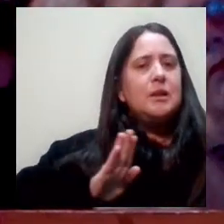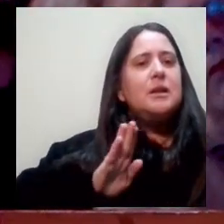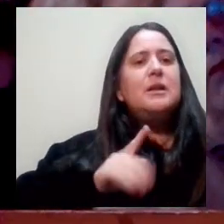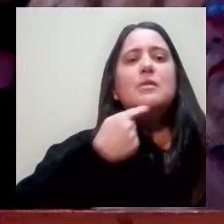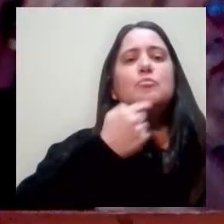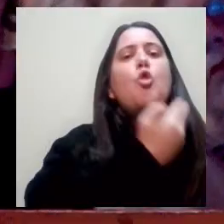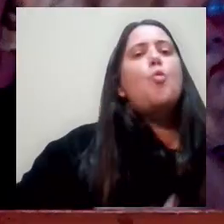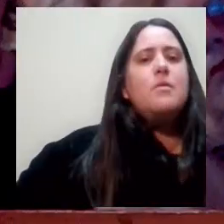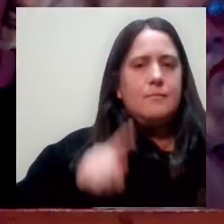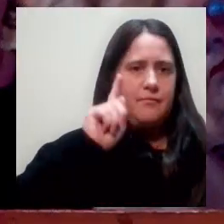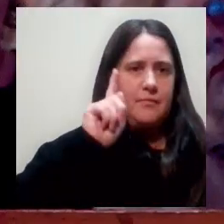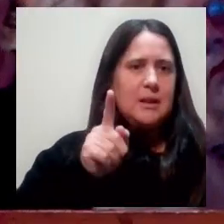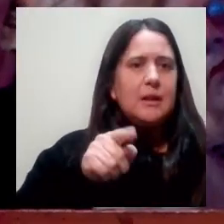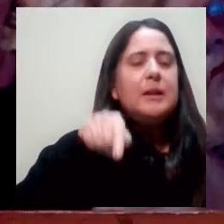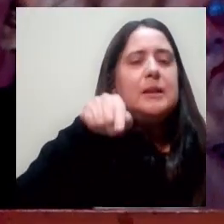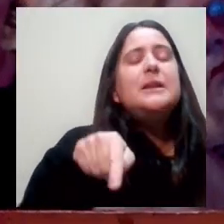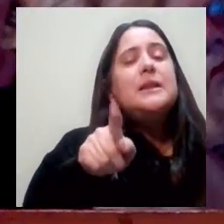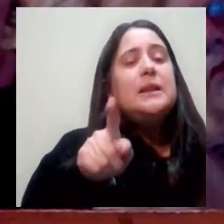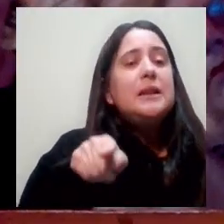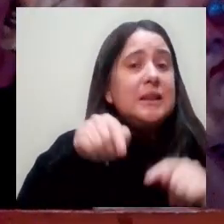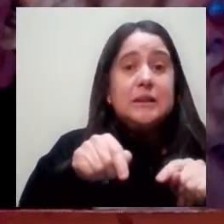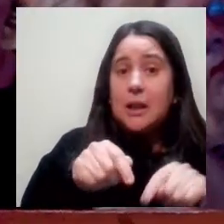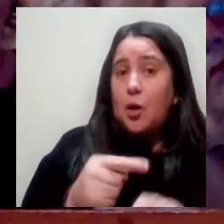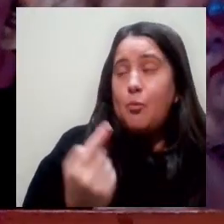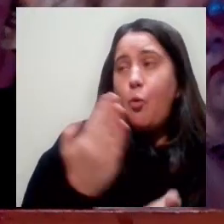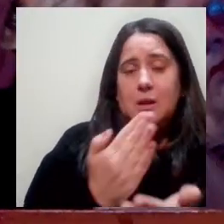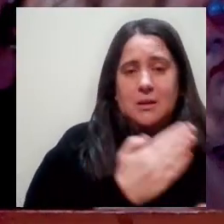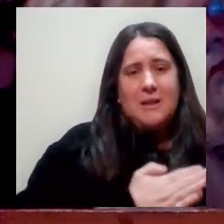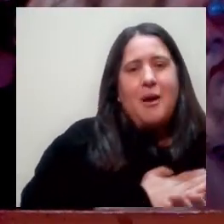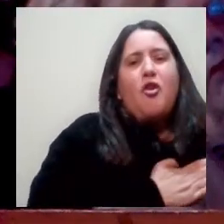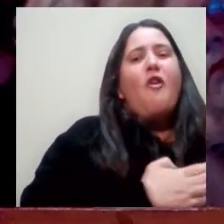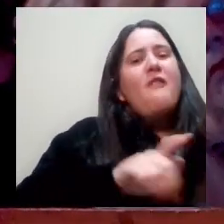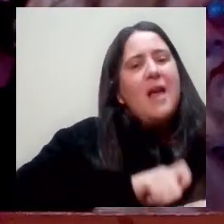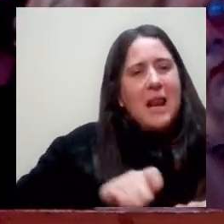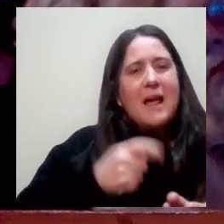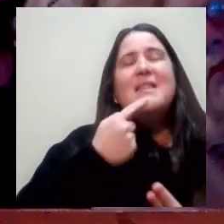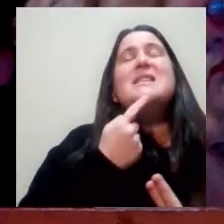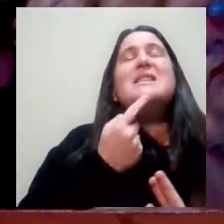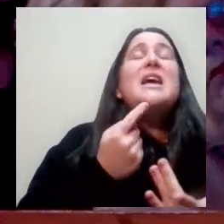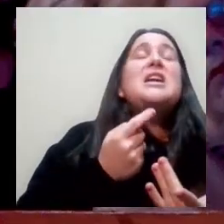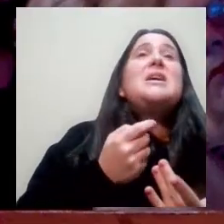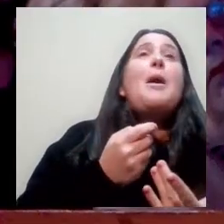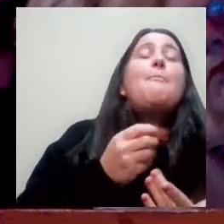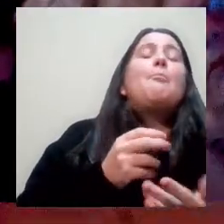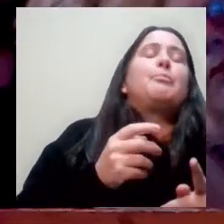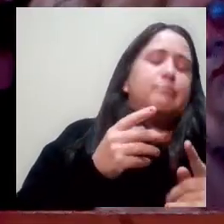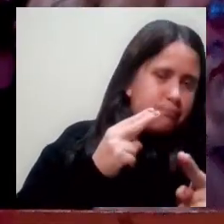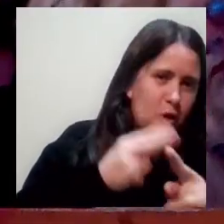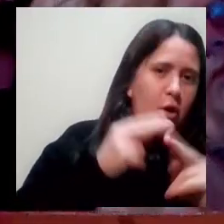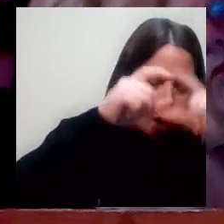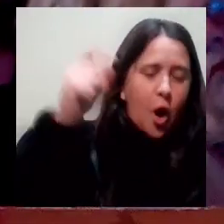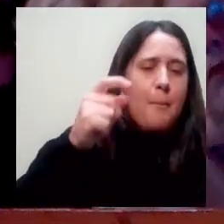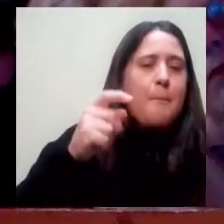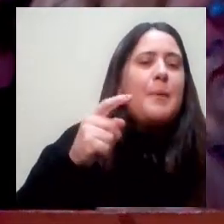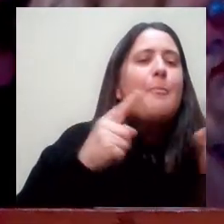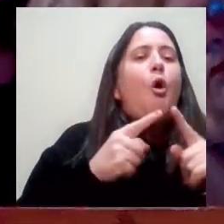además filóloga, y su última novela, que es Por si un día volvemos, recientemente editada, ya está en el